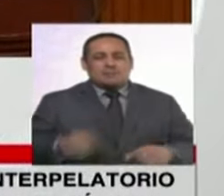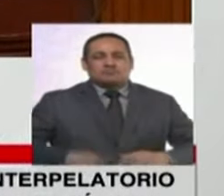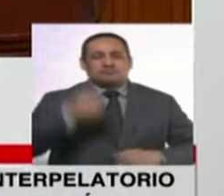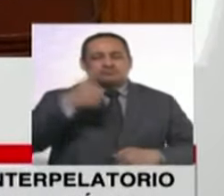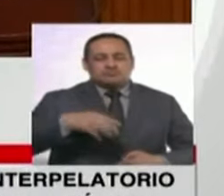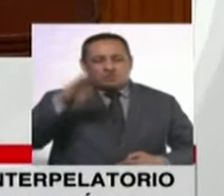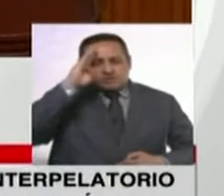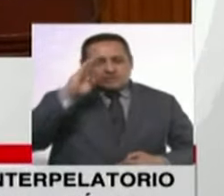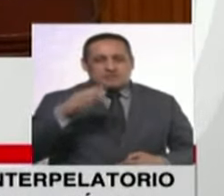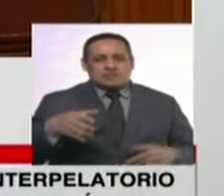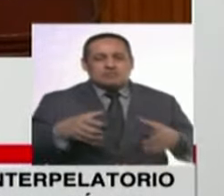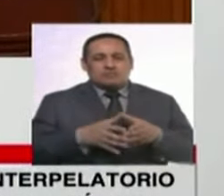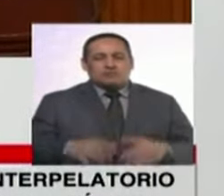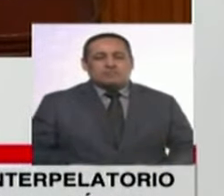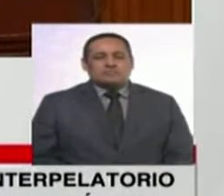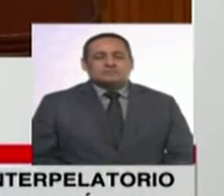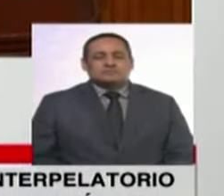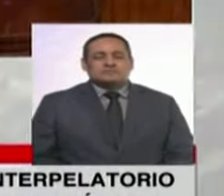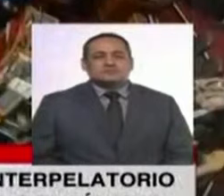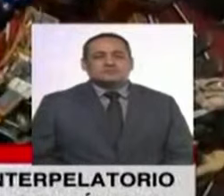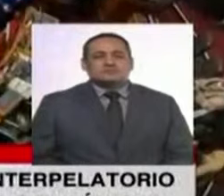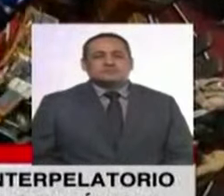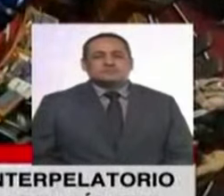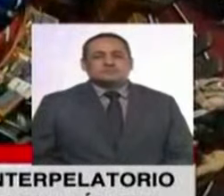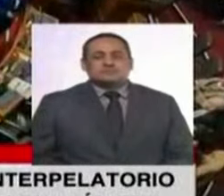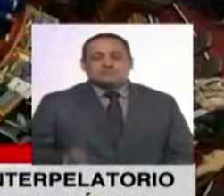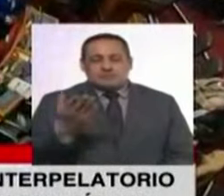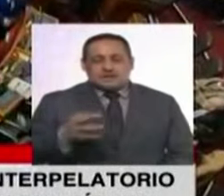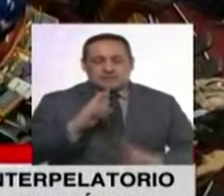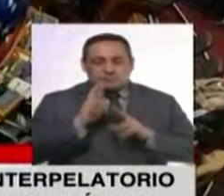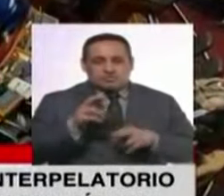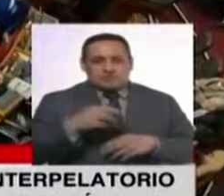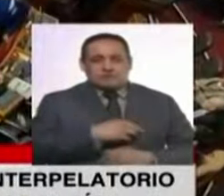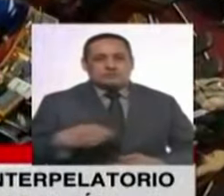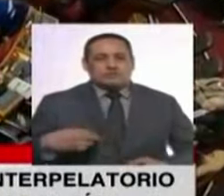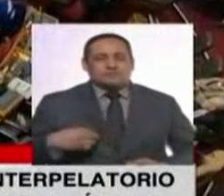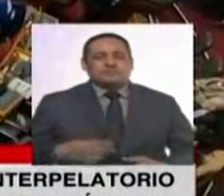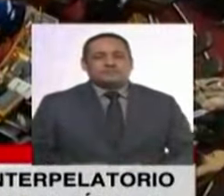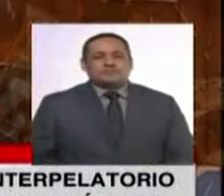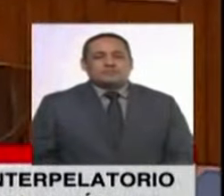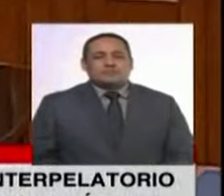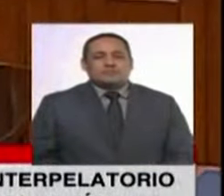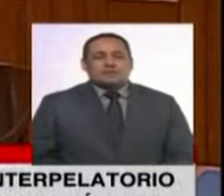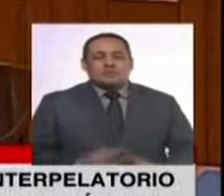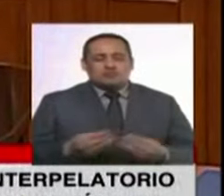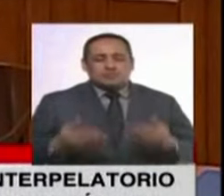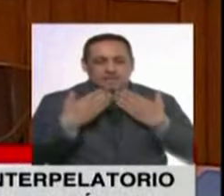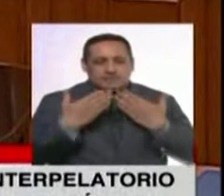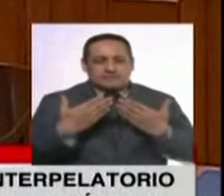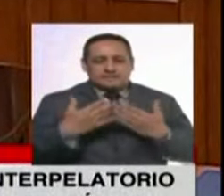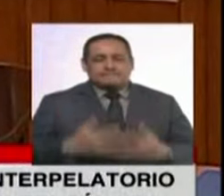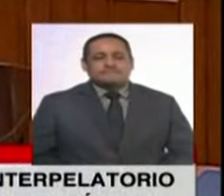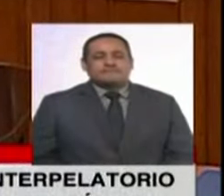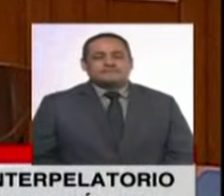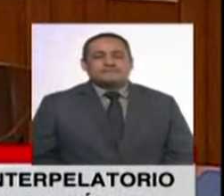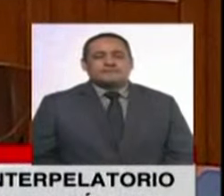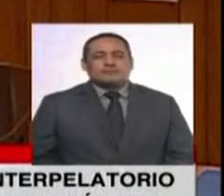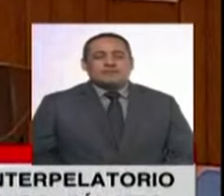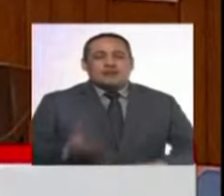alto mando de la Policía Nacional del Perú para Que responda señor ministro Muchas gracias señor presidente